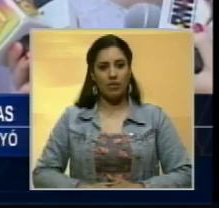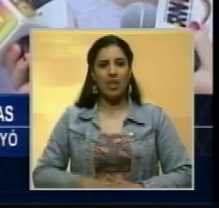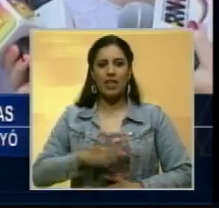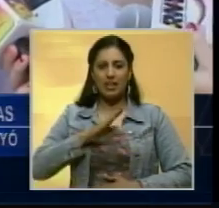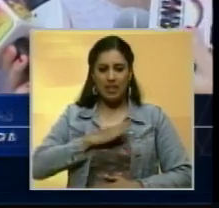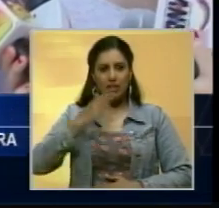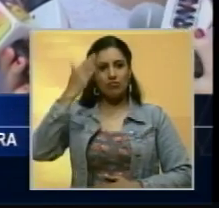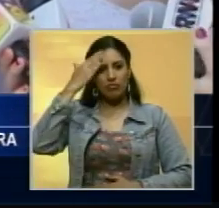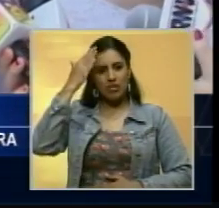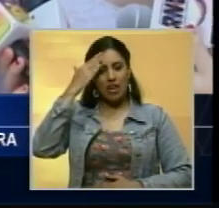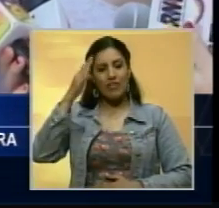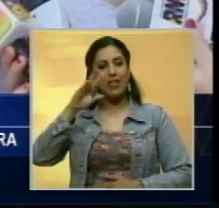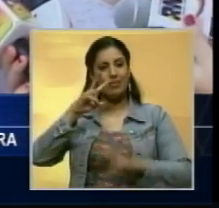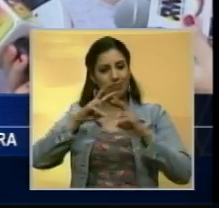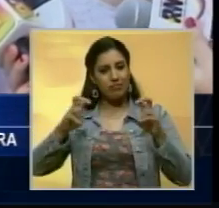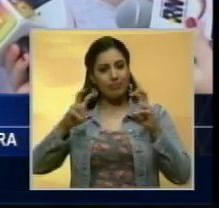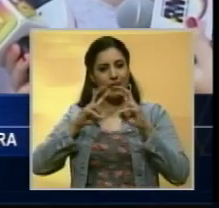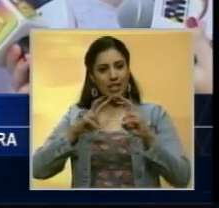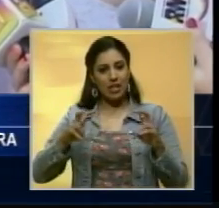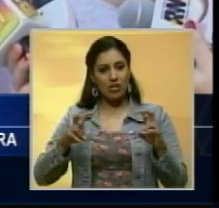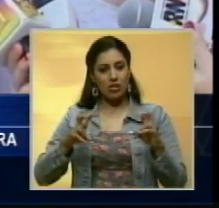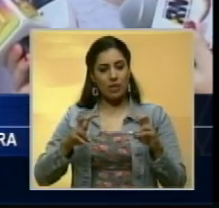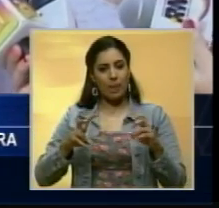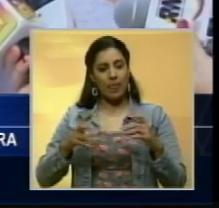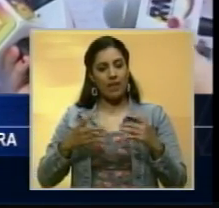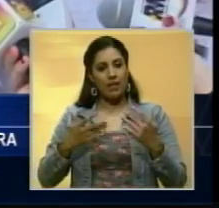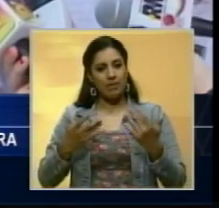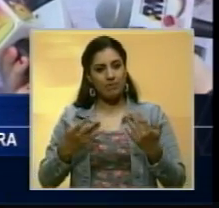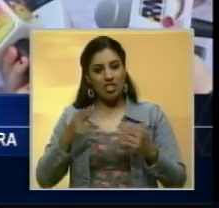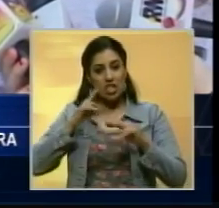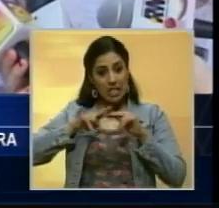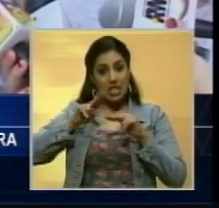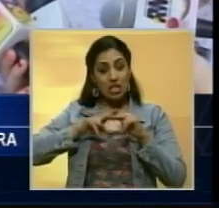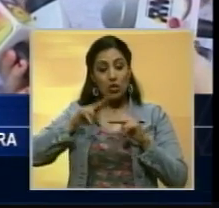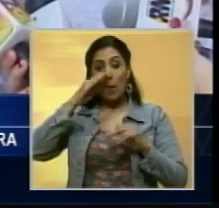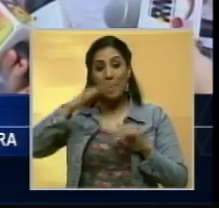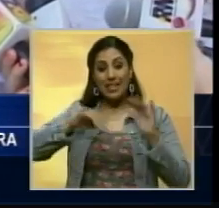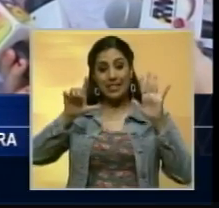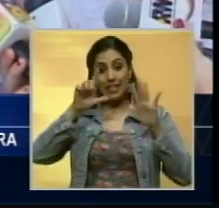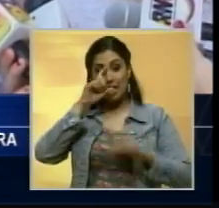Tenemos conocimiento, de acuerdo a la experticia forense, que el niño